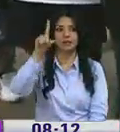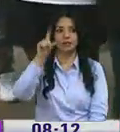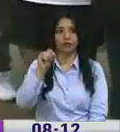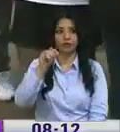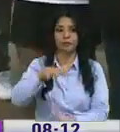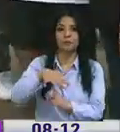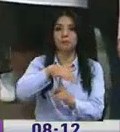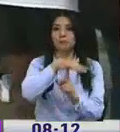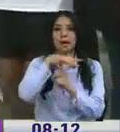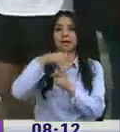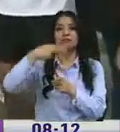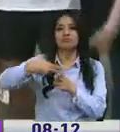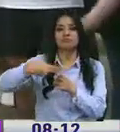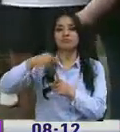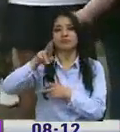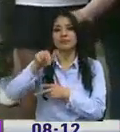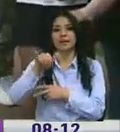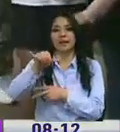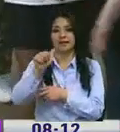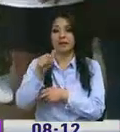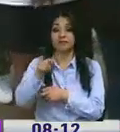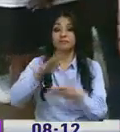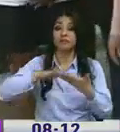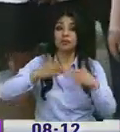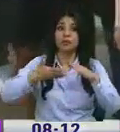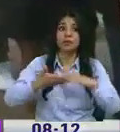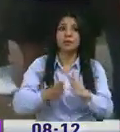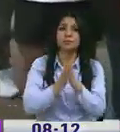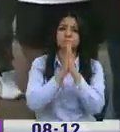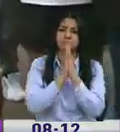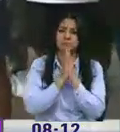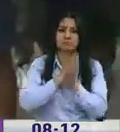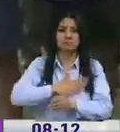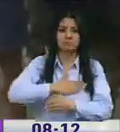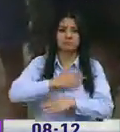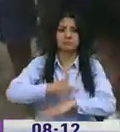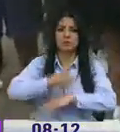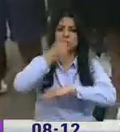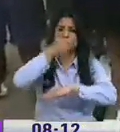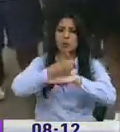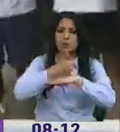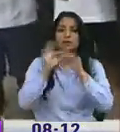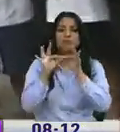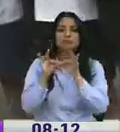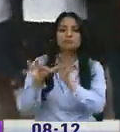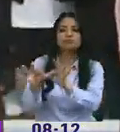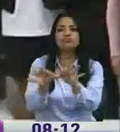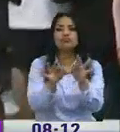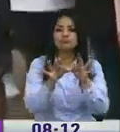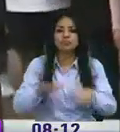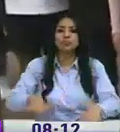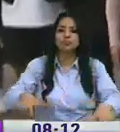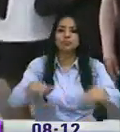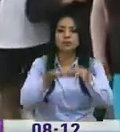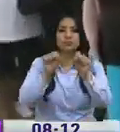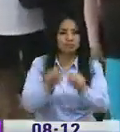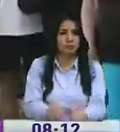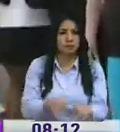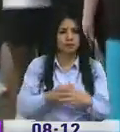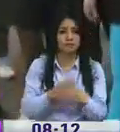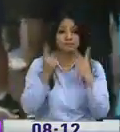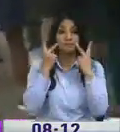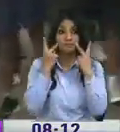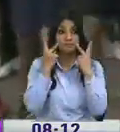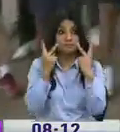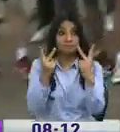parque de la raya aquí la comunidad por favor las autoridades realizan una de sentimiento en el lugar ustedes pueden ver